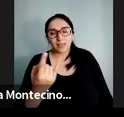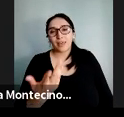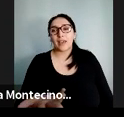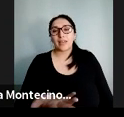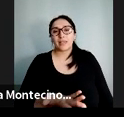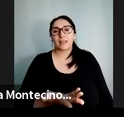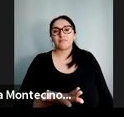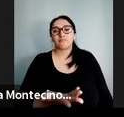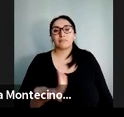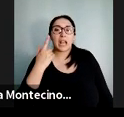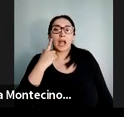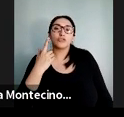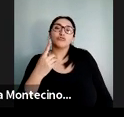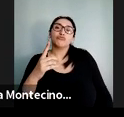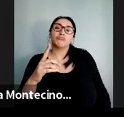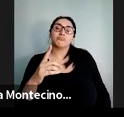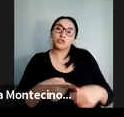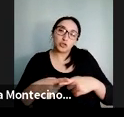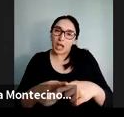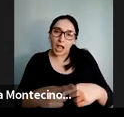a nivel social, entre otros.